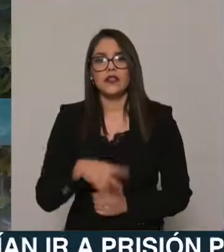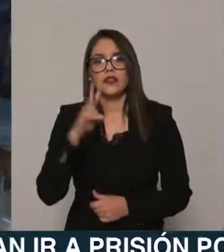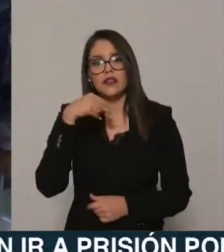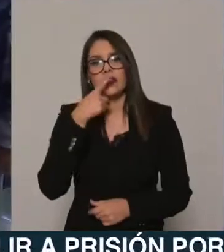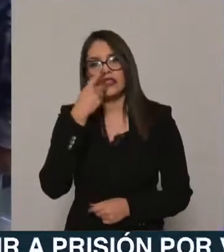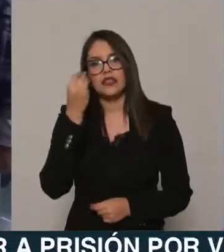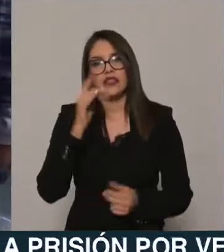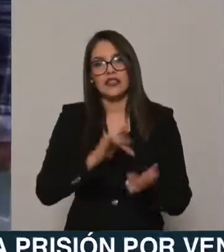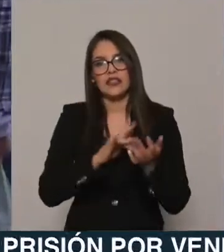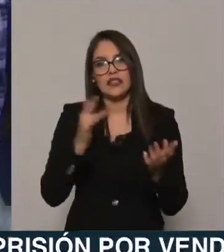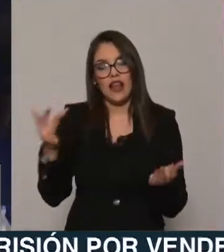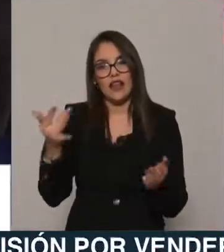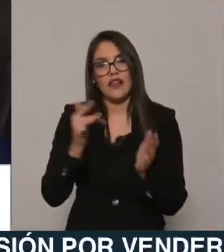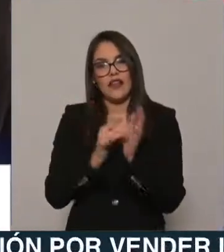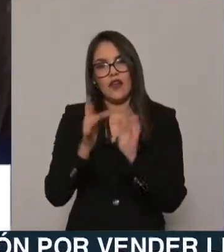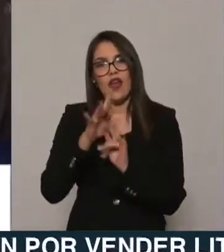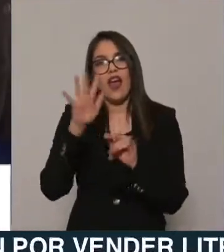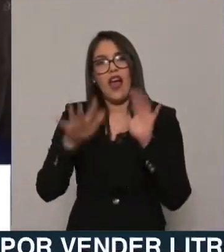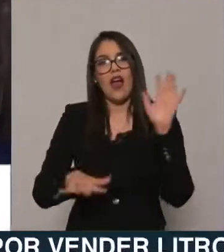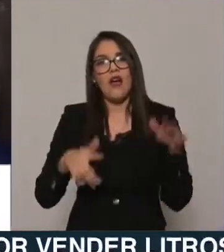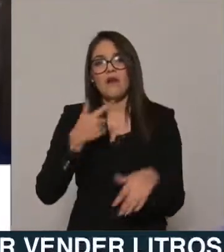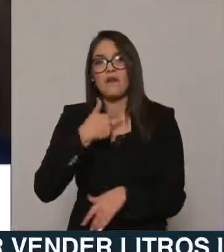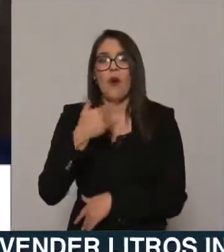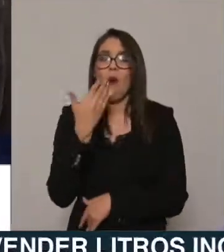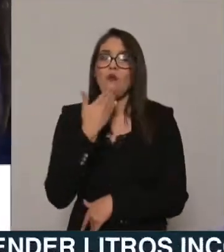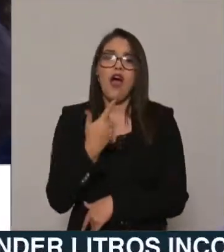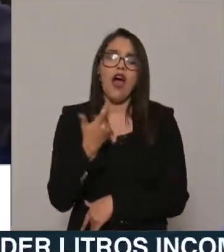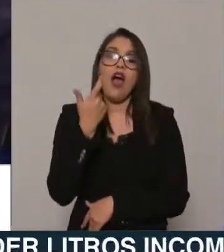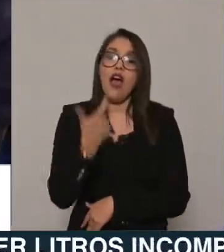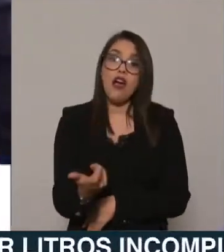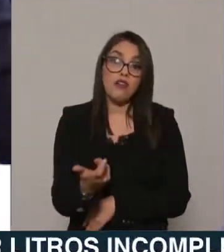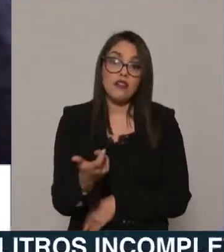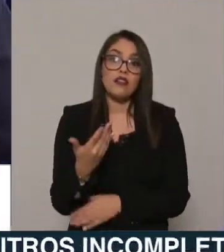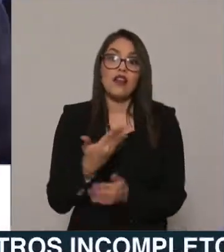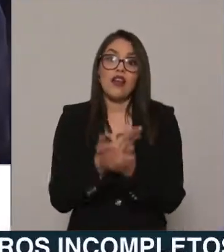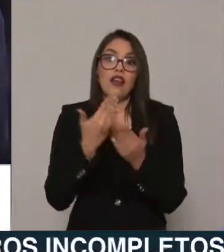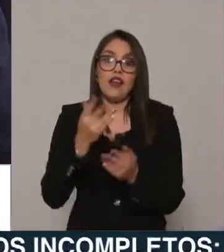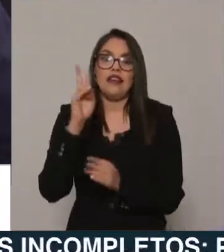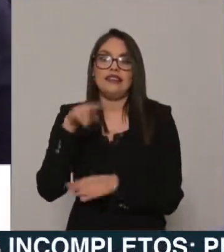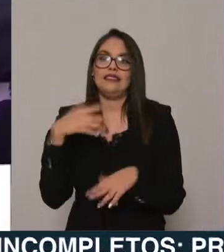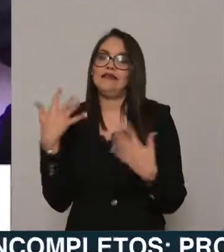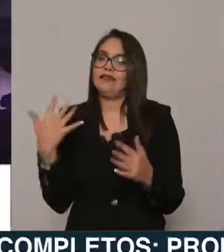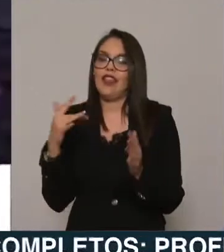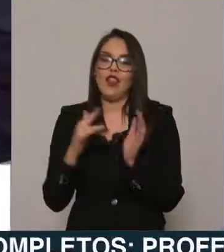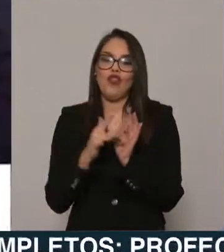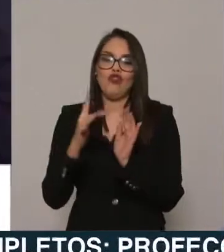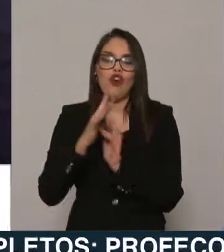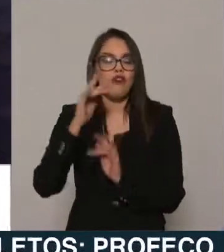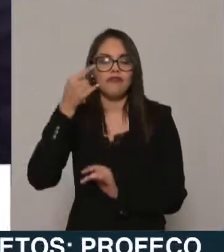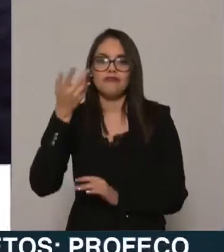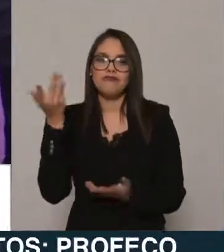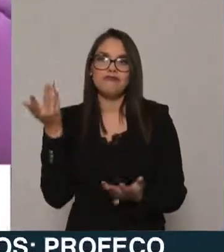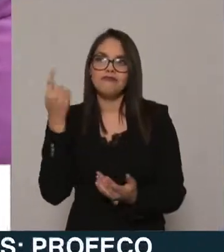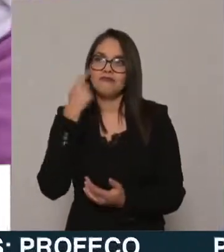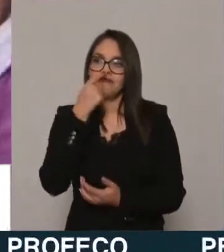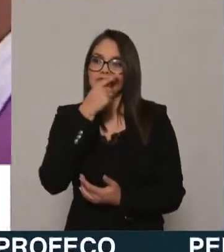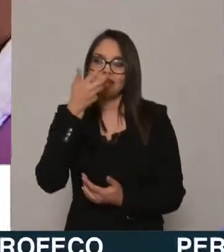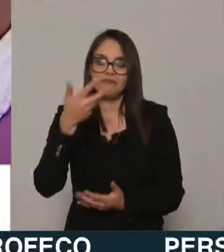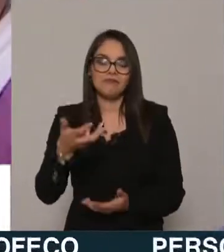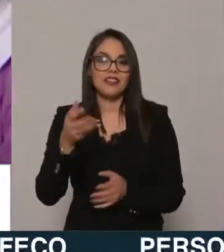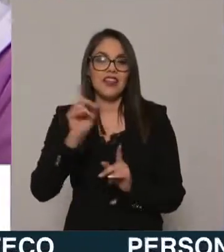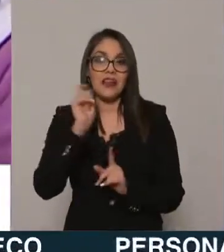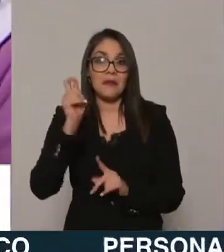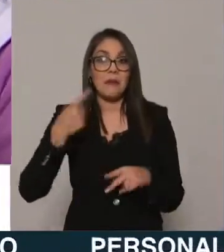nos encontramos pues sin recurso económico y pues la verdad Dios así quiere que a la gente